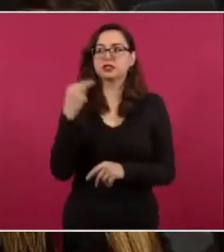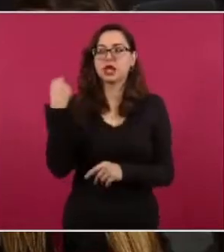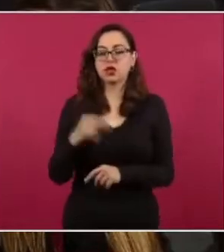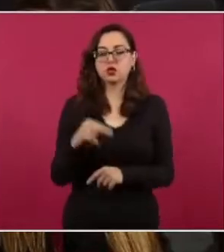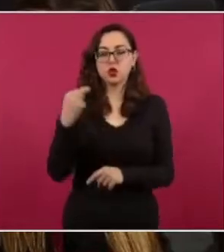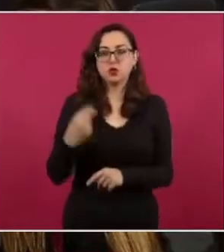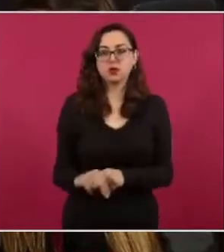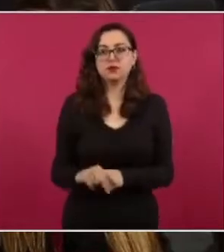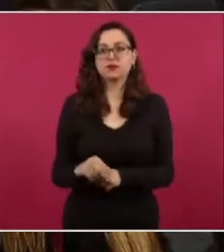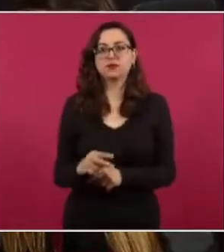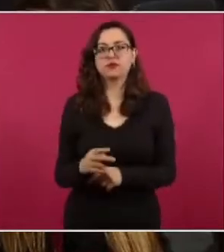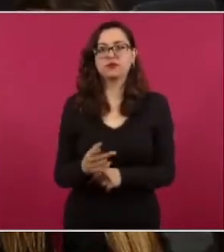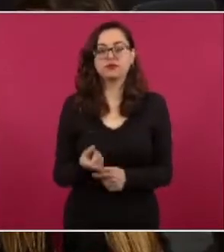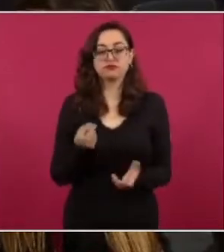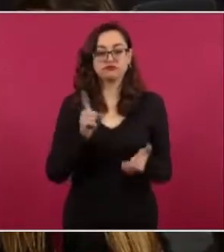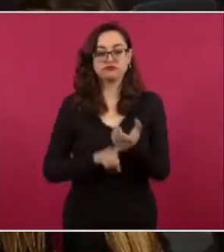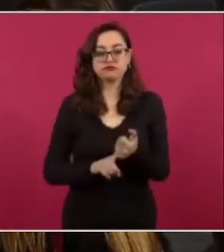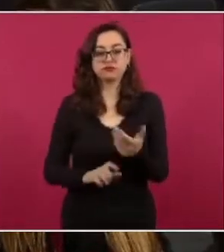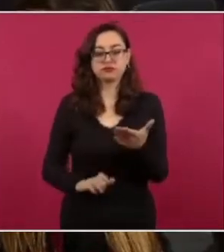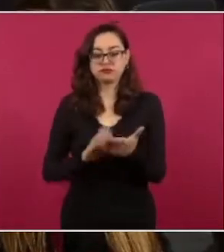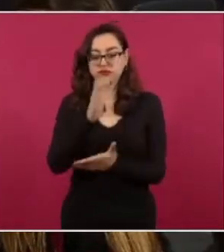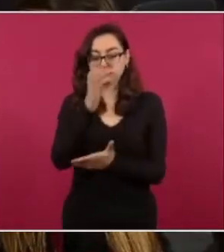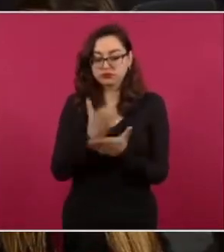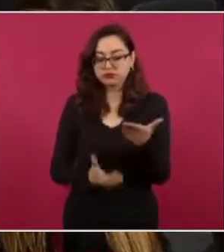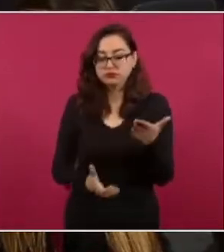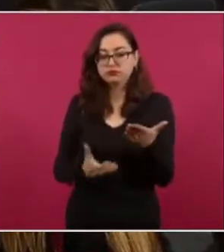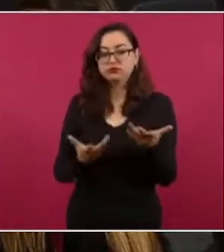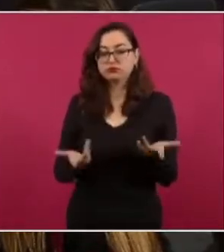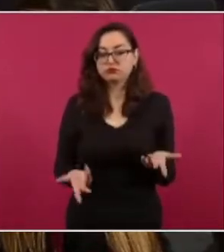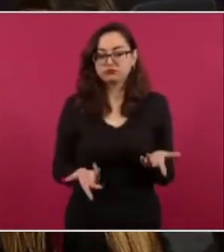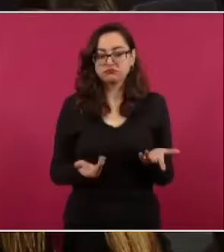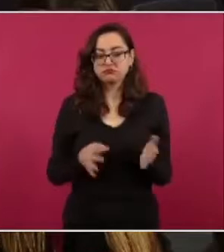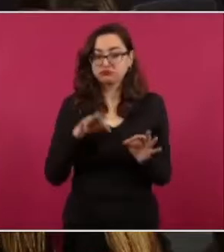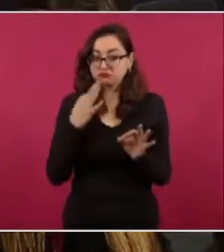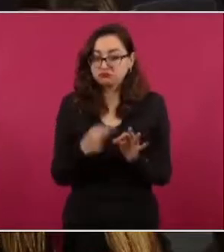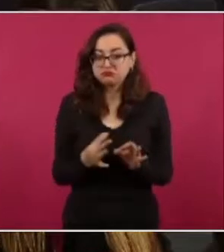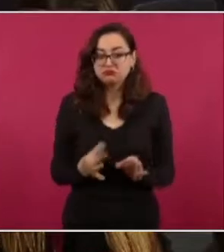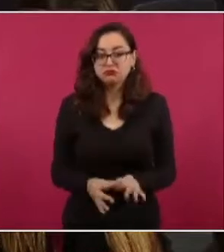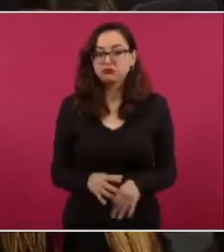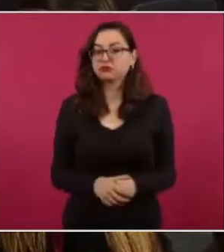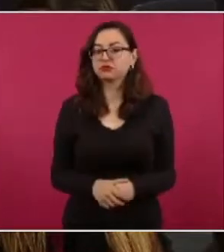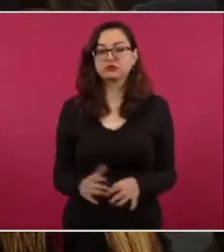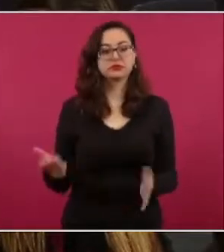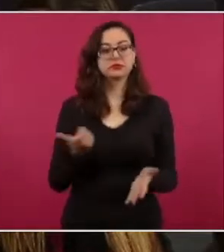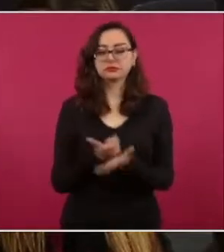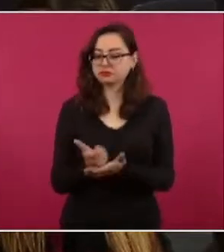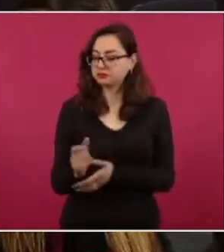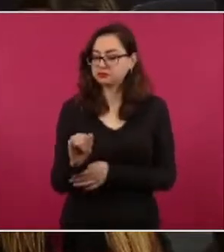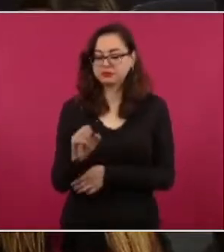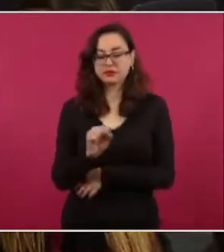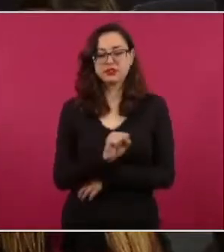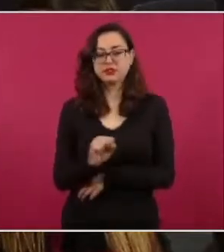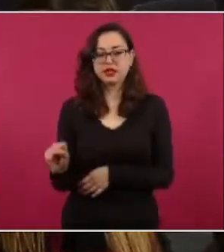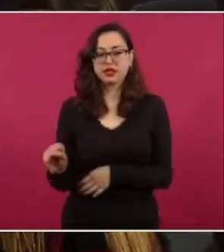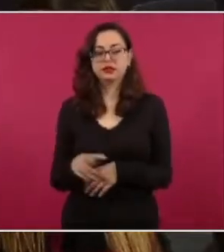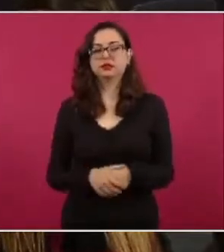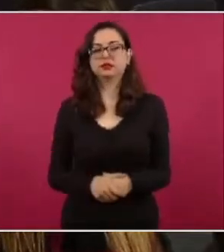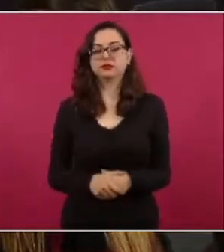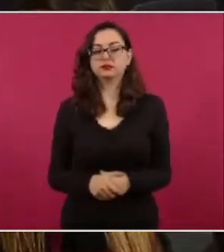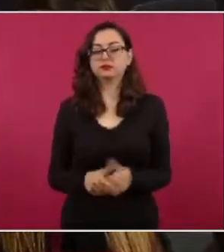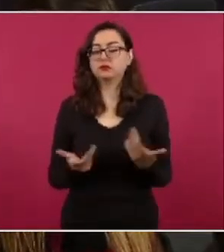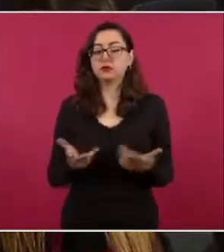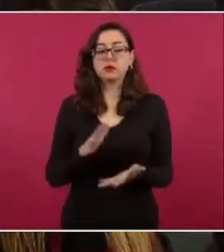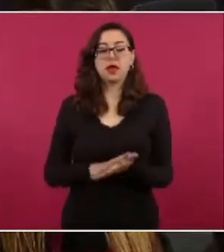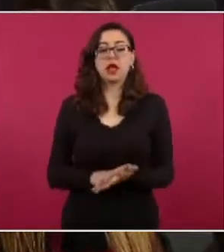trabajadoras estipuladas en el contrato, mandan menos. No les pagan el IMSS, en su mayoría son dadas de